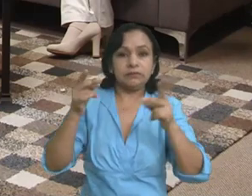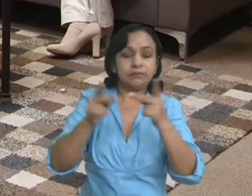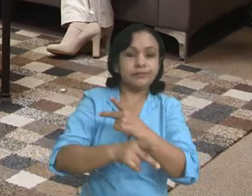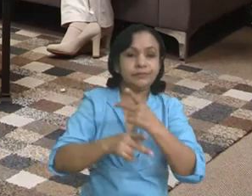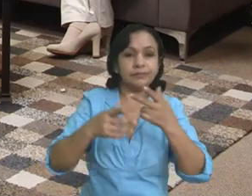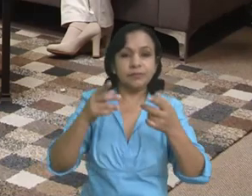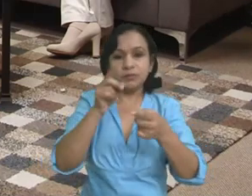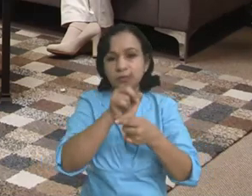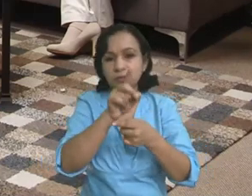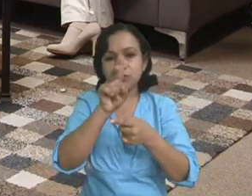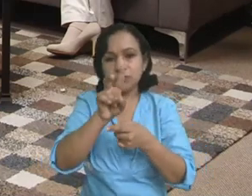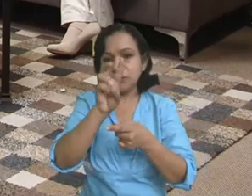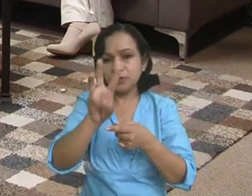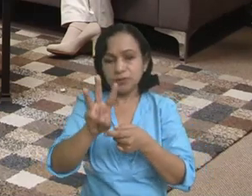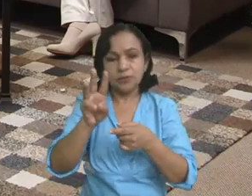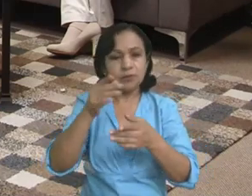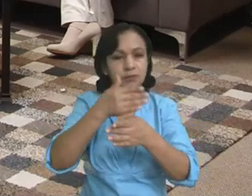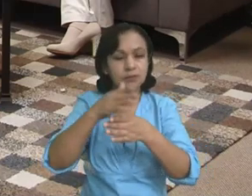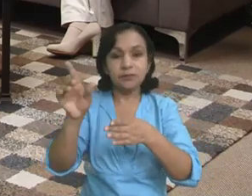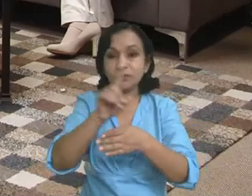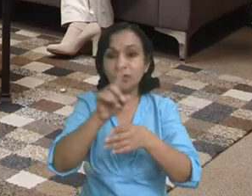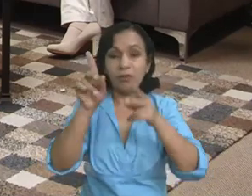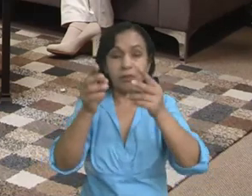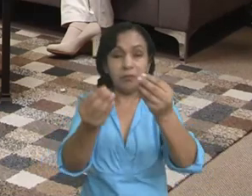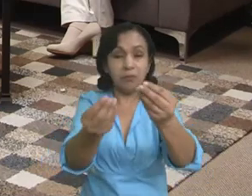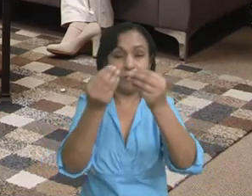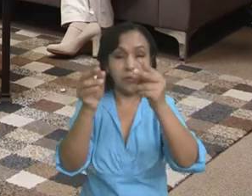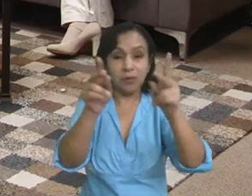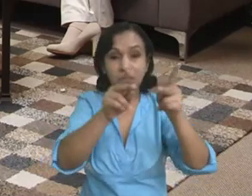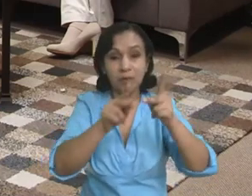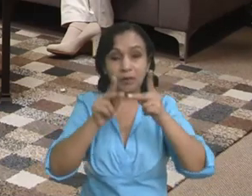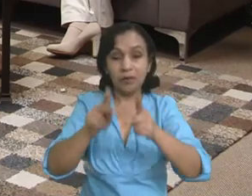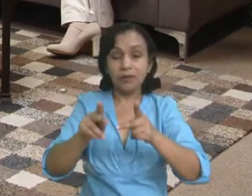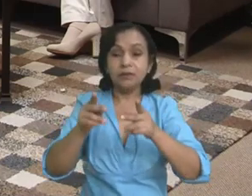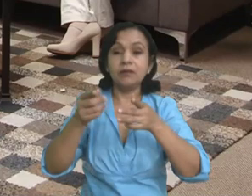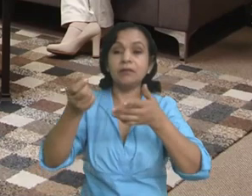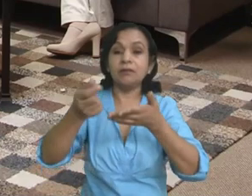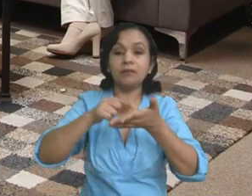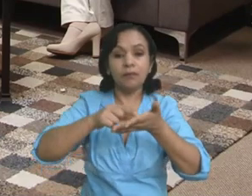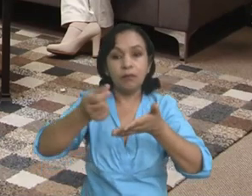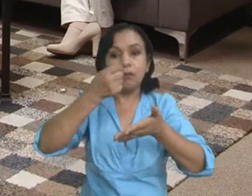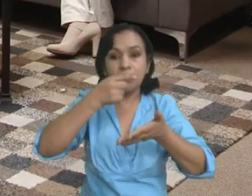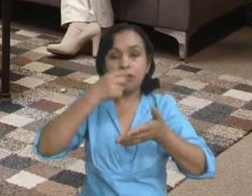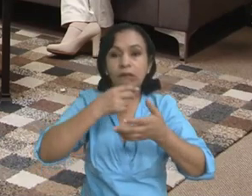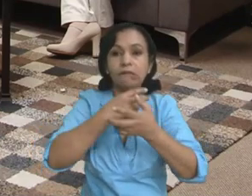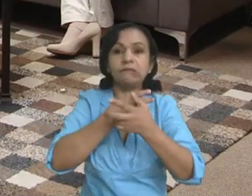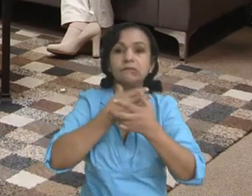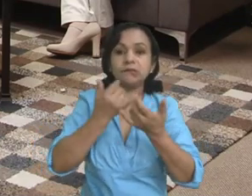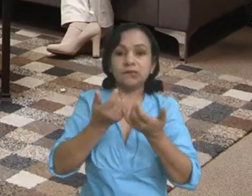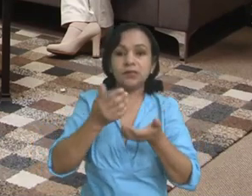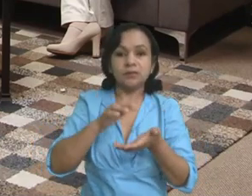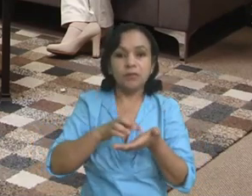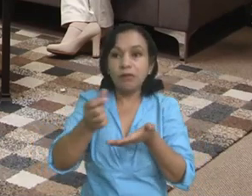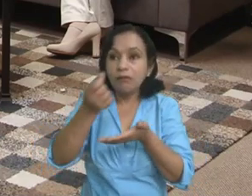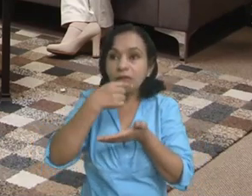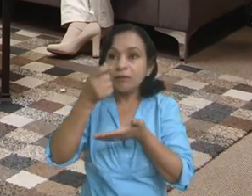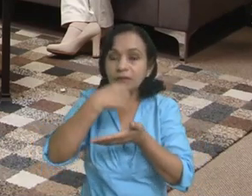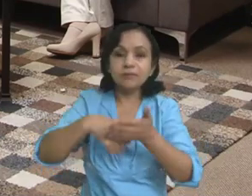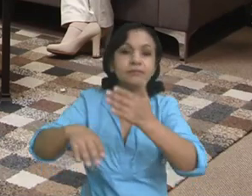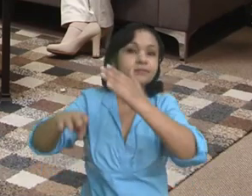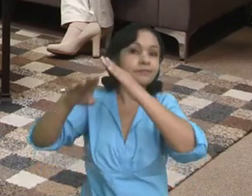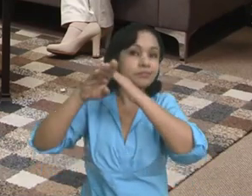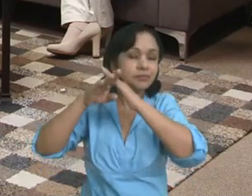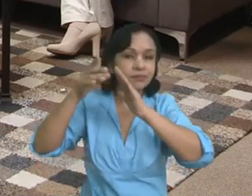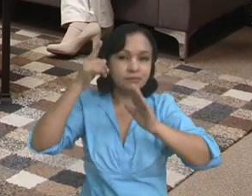cuatro casos o casos aislados. Es decir, eran poblaciones enteras con intoxicaciones por el consumo de estos medicamentos